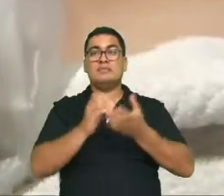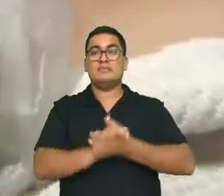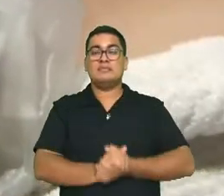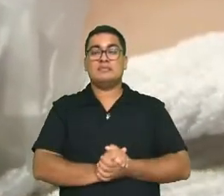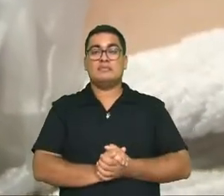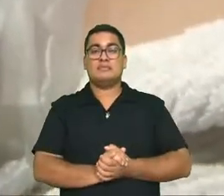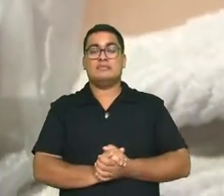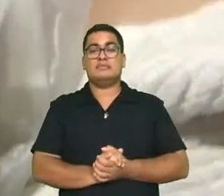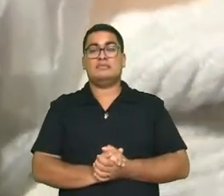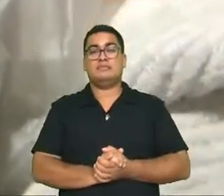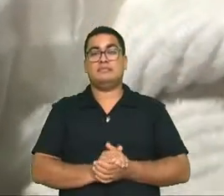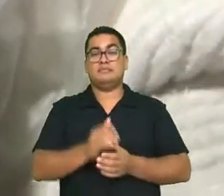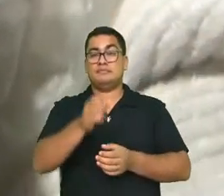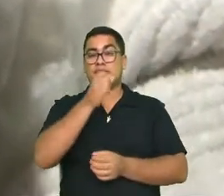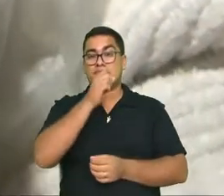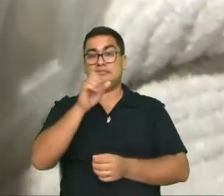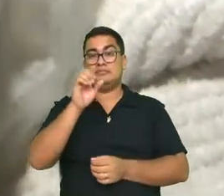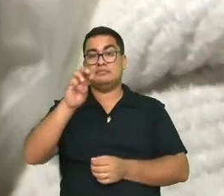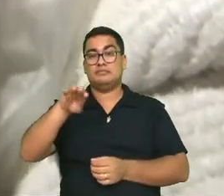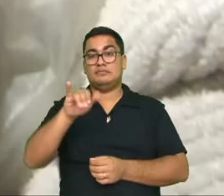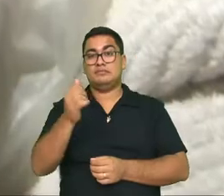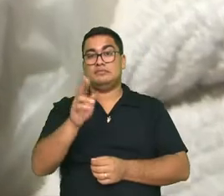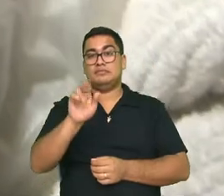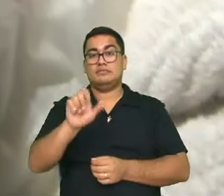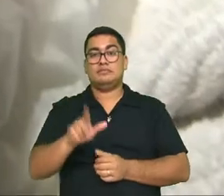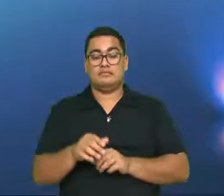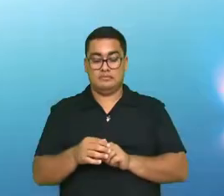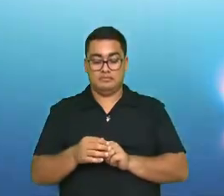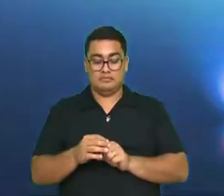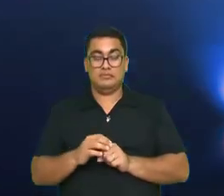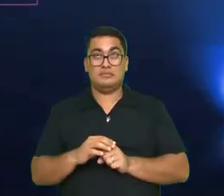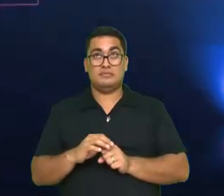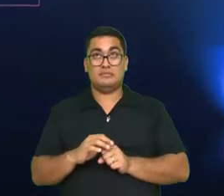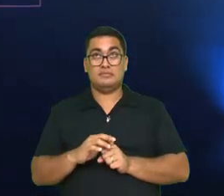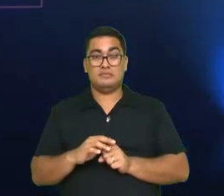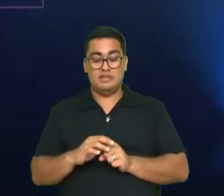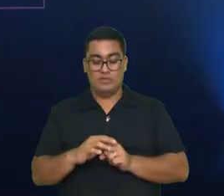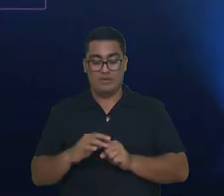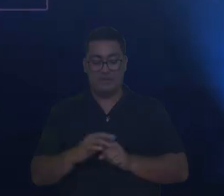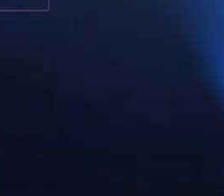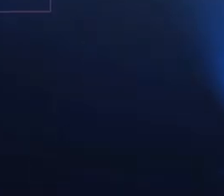Para el canal parlamentario, les informó Miguel Carranza Mena.